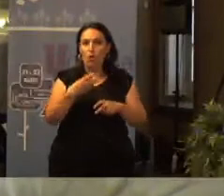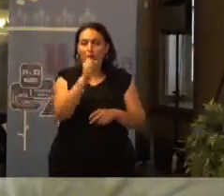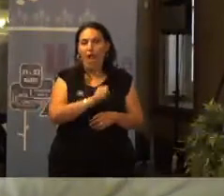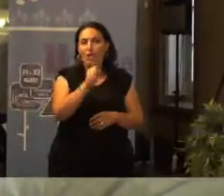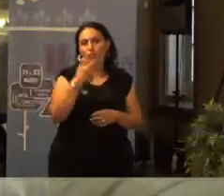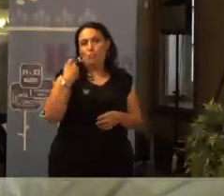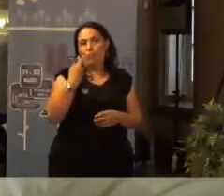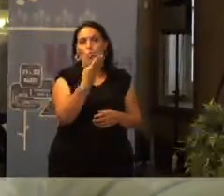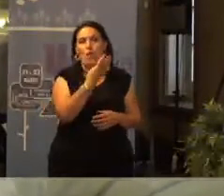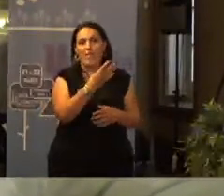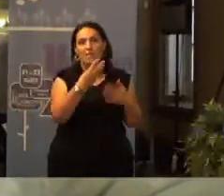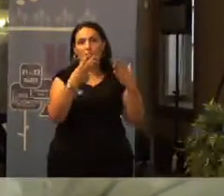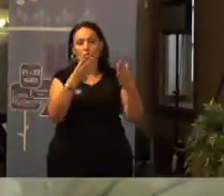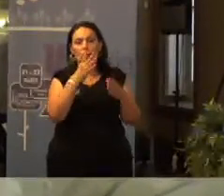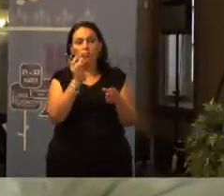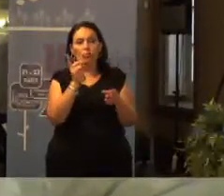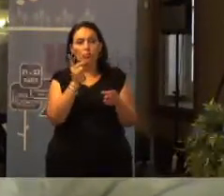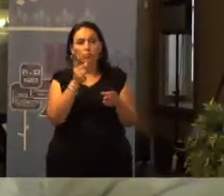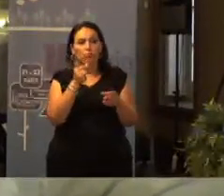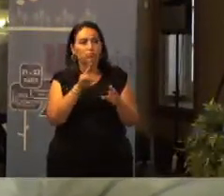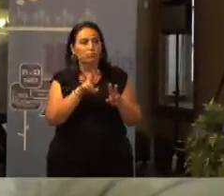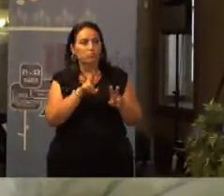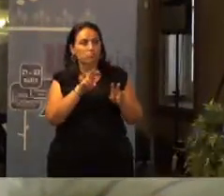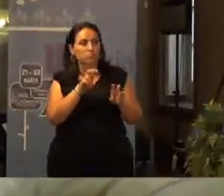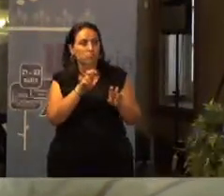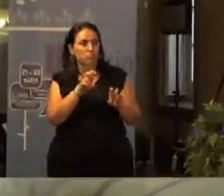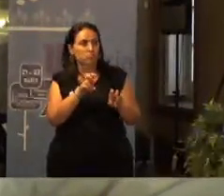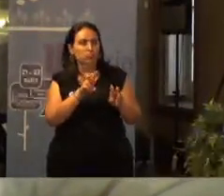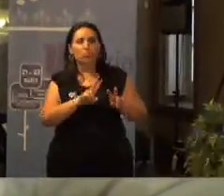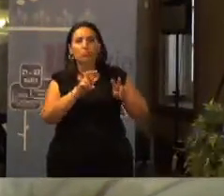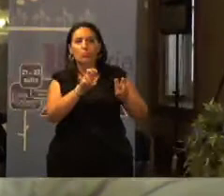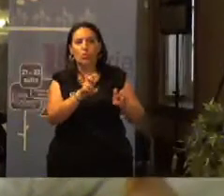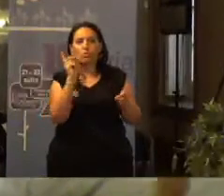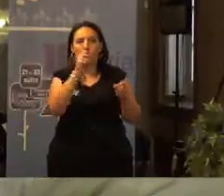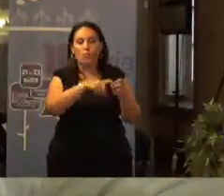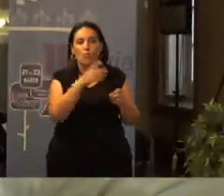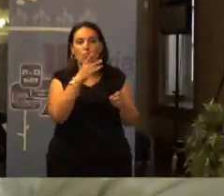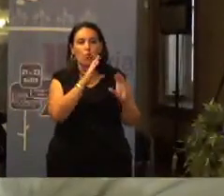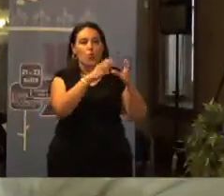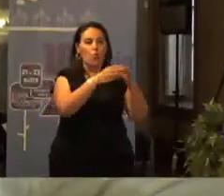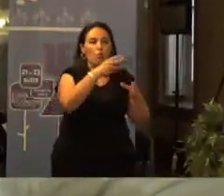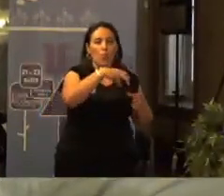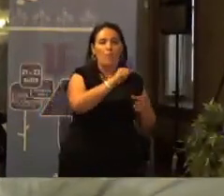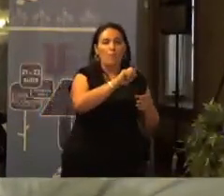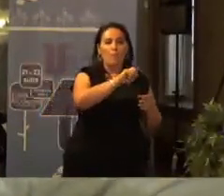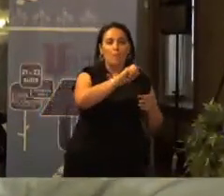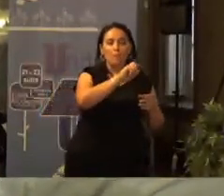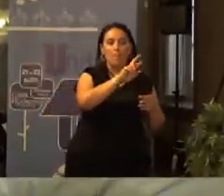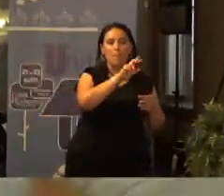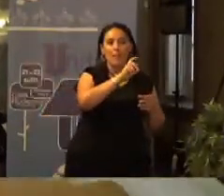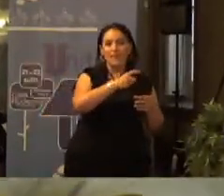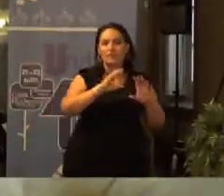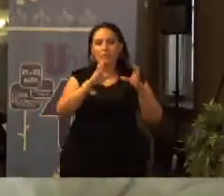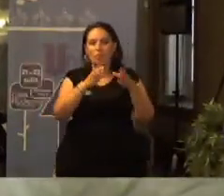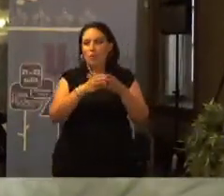48, que é cando se crea a Primeira Internacional. Na Primeira Internacional onde estaban marxistas e anarquistas, aínda que logo na